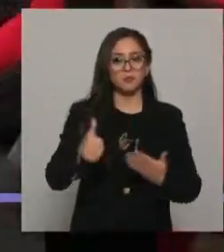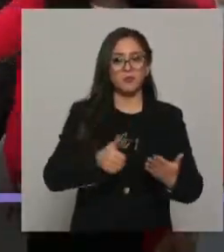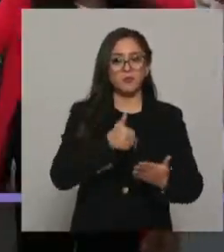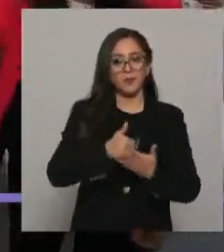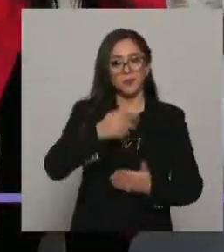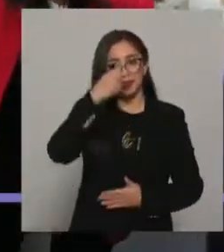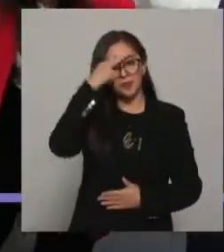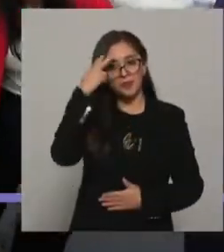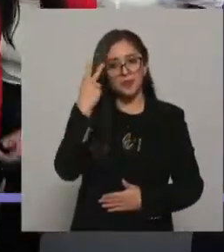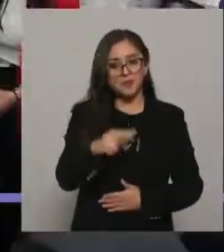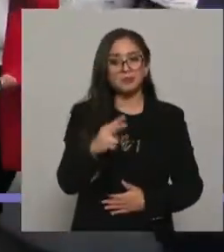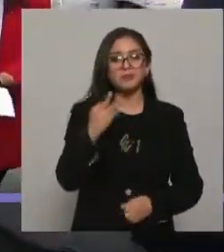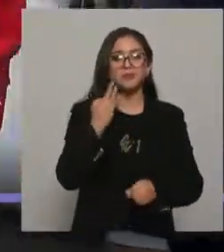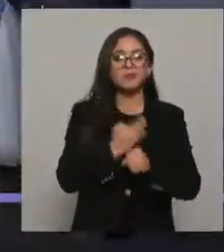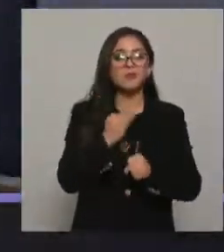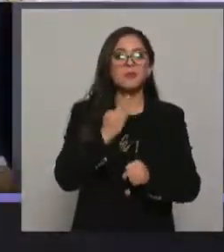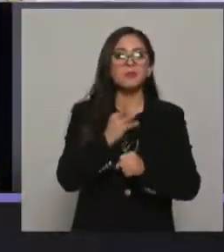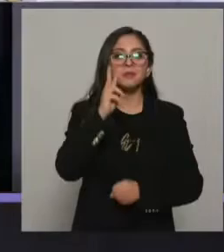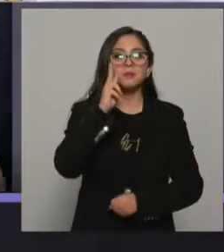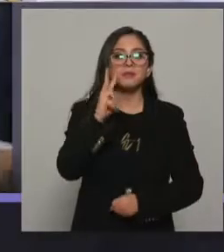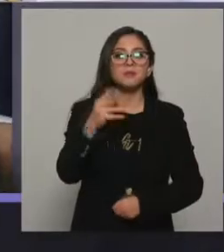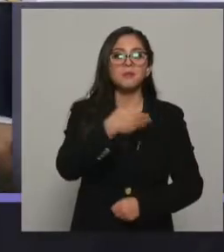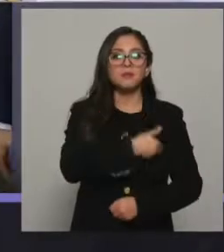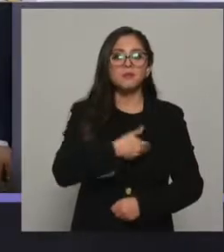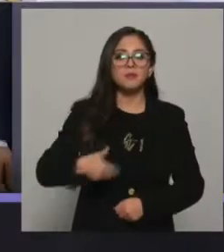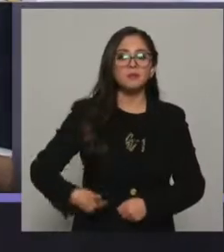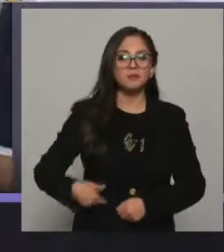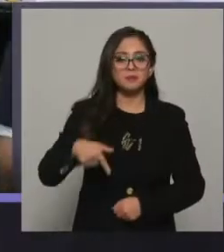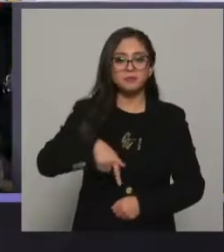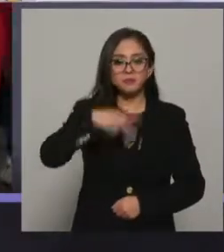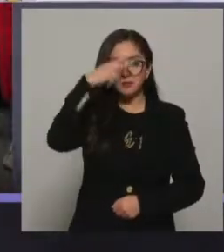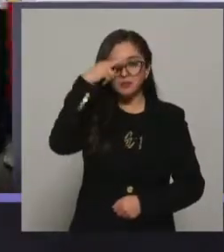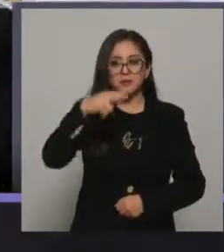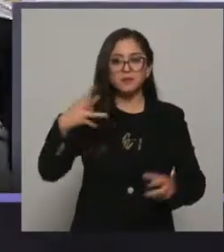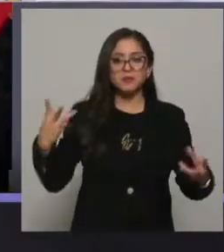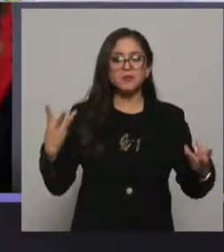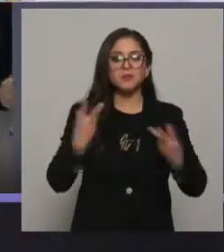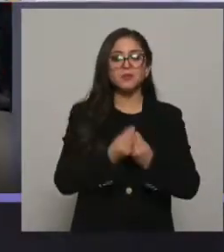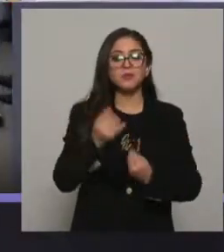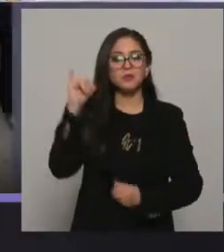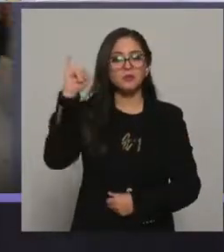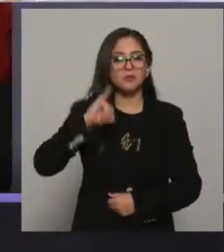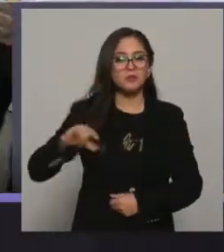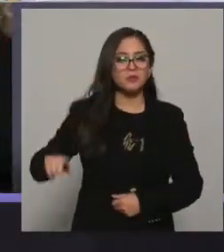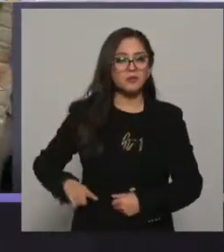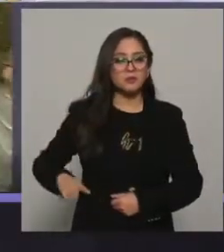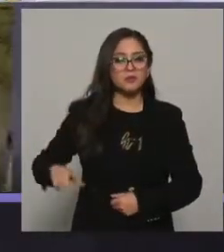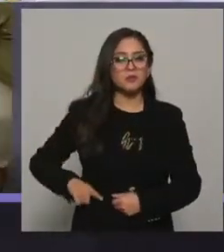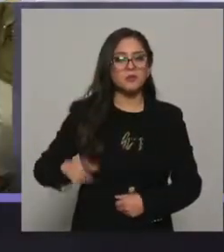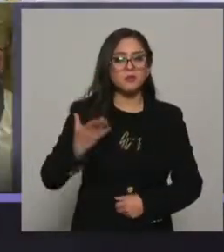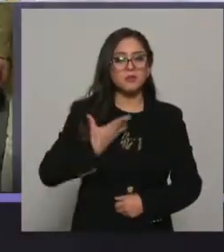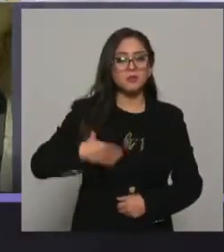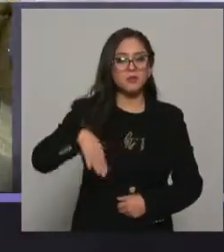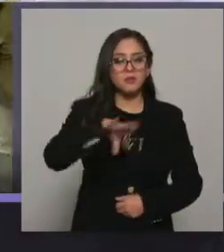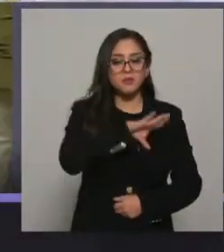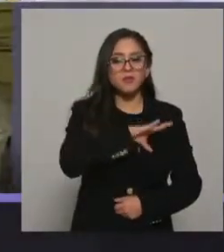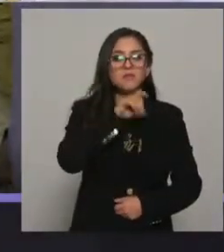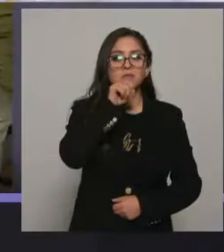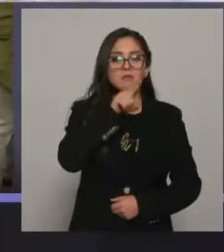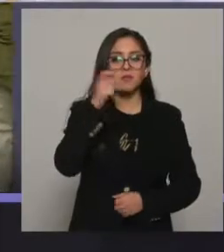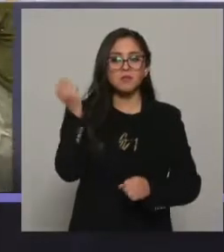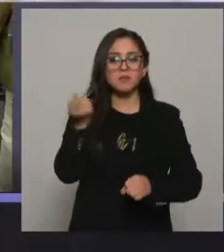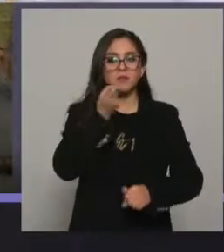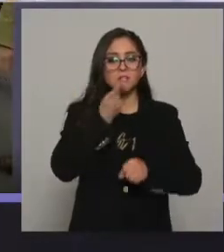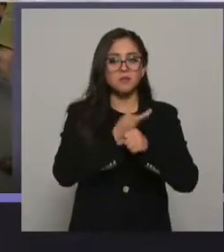ciudad. Usted puede ver al presidente López Obrador acompañado de la jefa de gobierno Claudia Sheinbaum Pardo, así como con el secretario